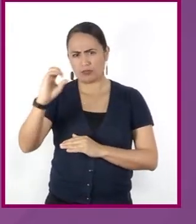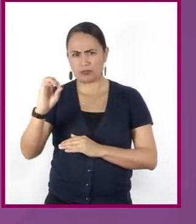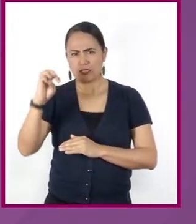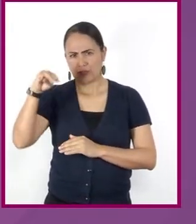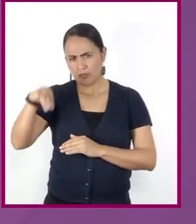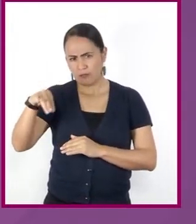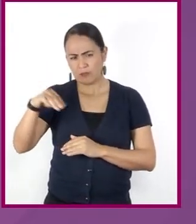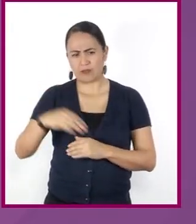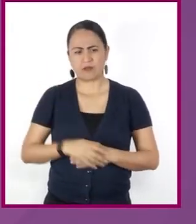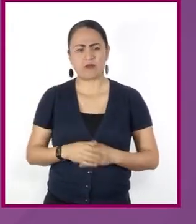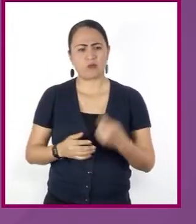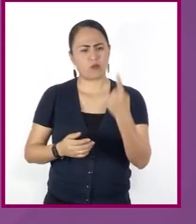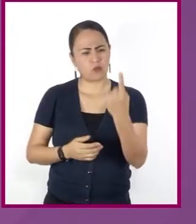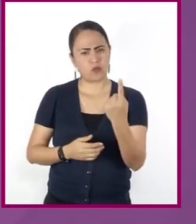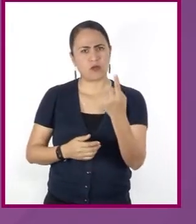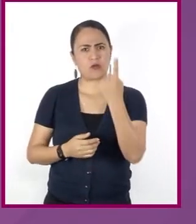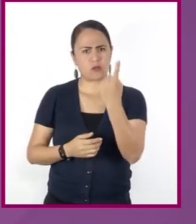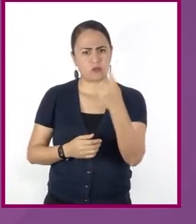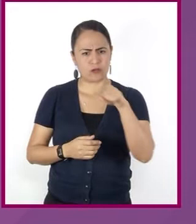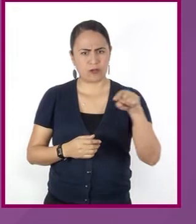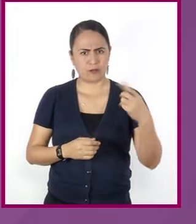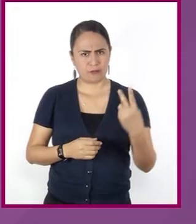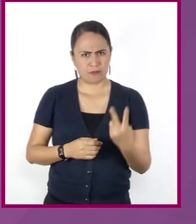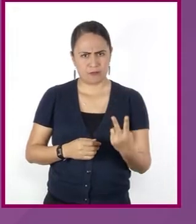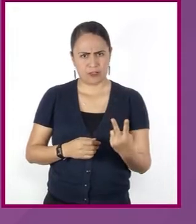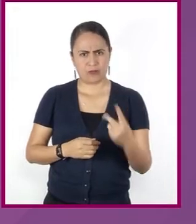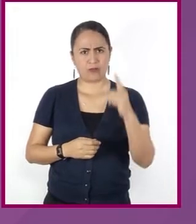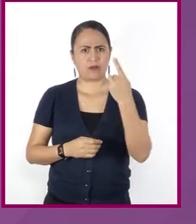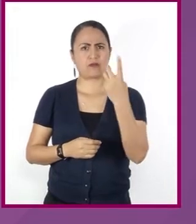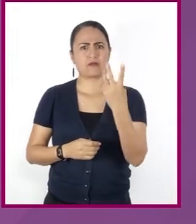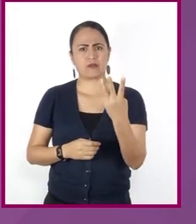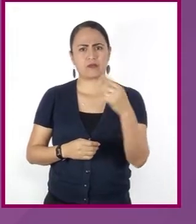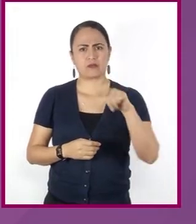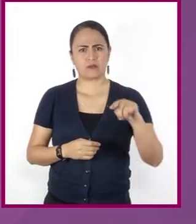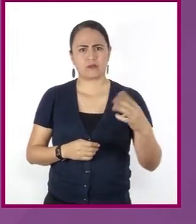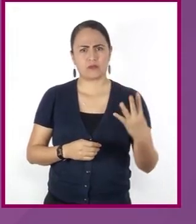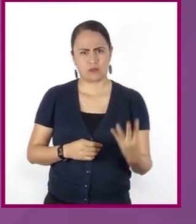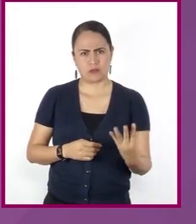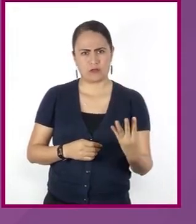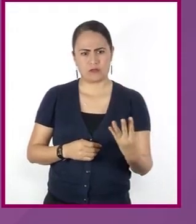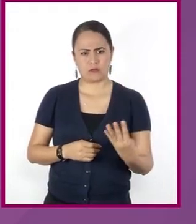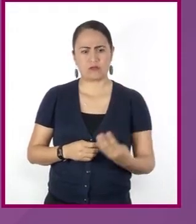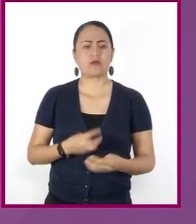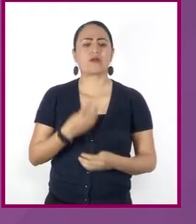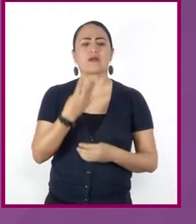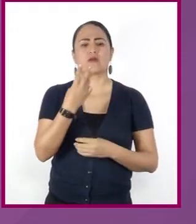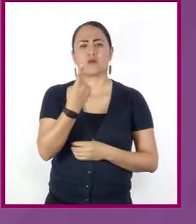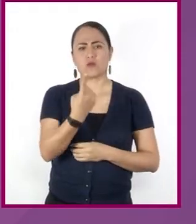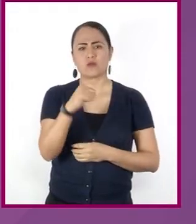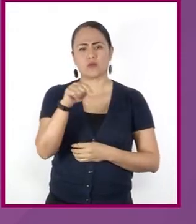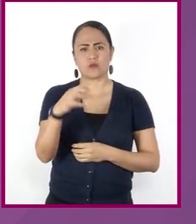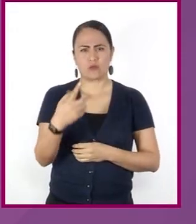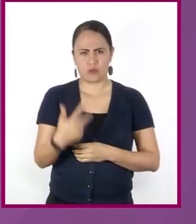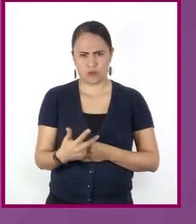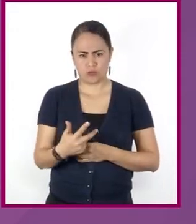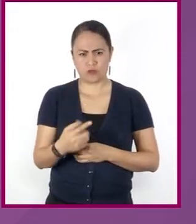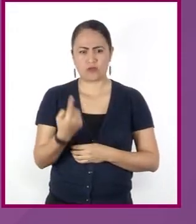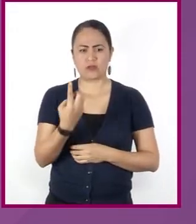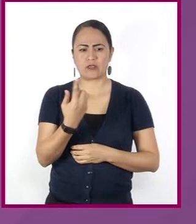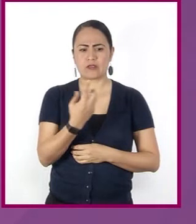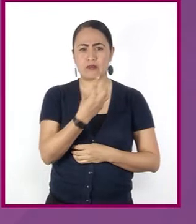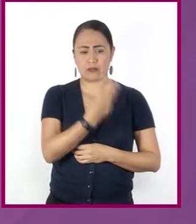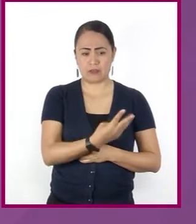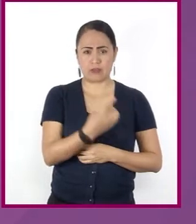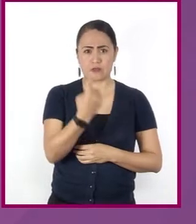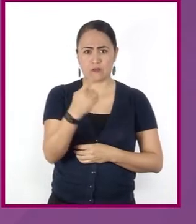1, media, 3/4, 1/8 y 3,5 pulgadas. Pongan